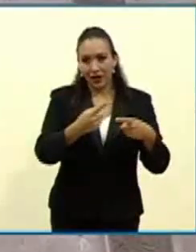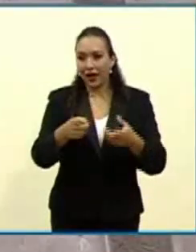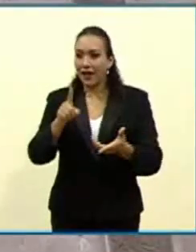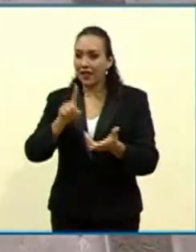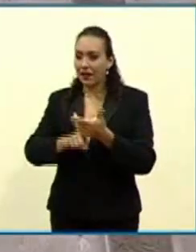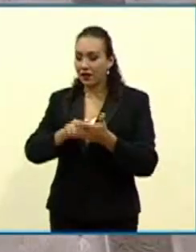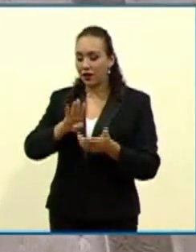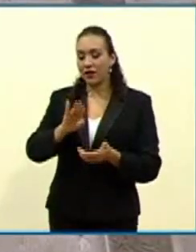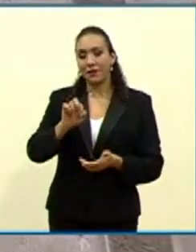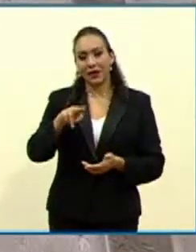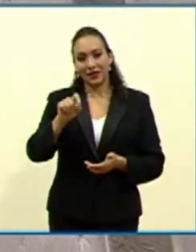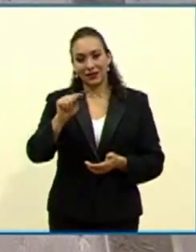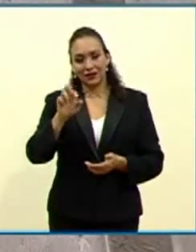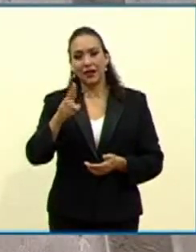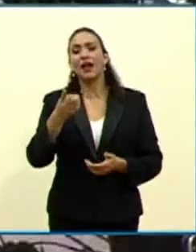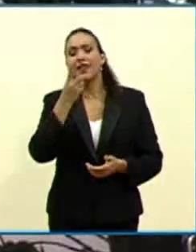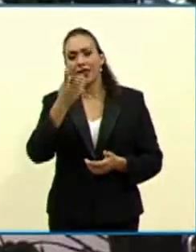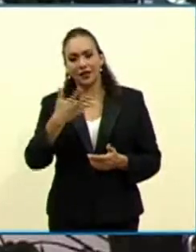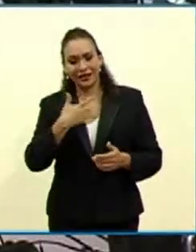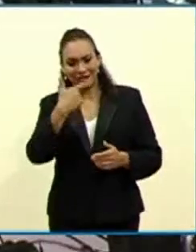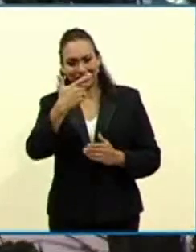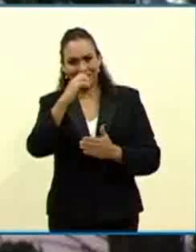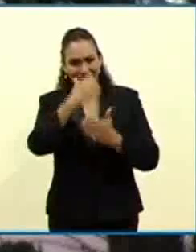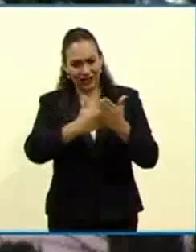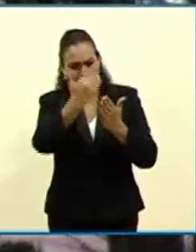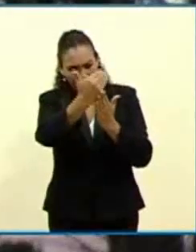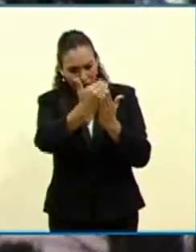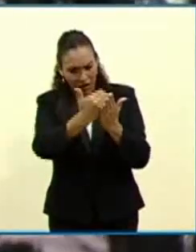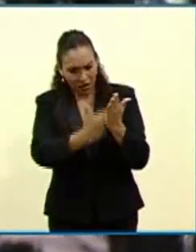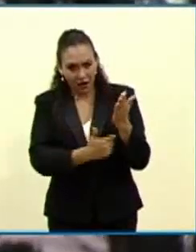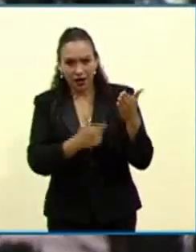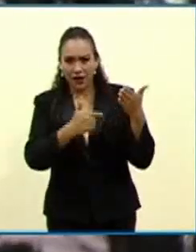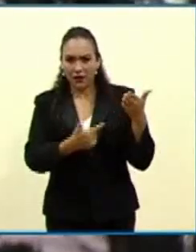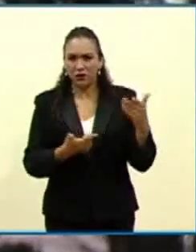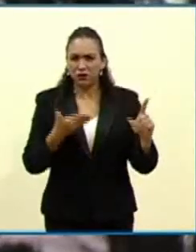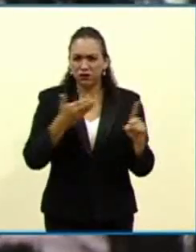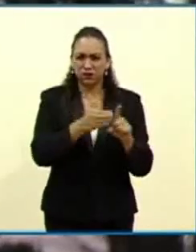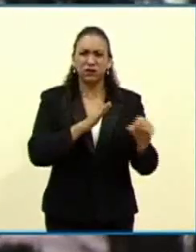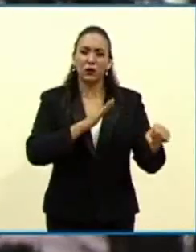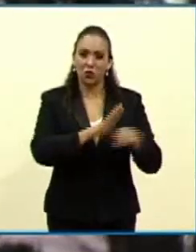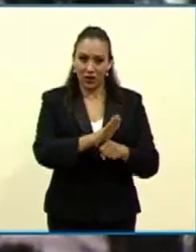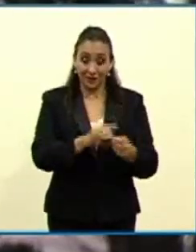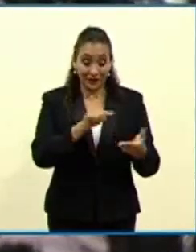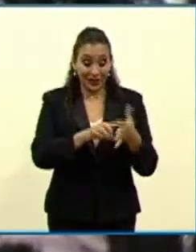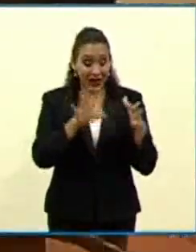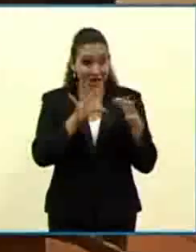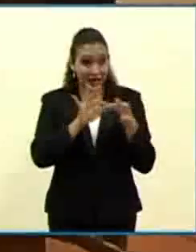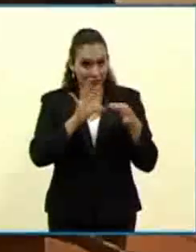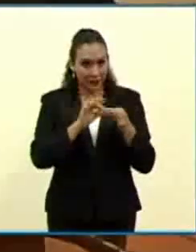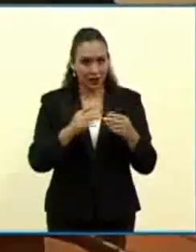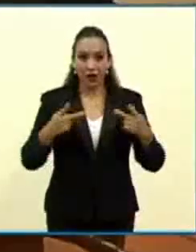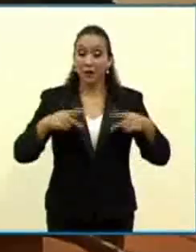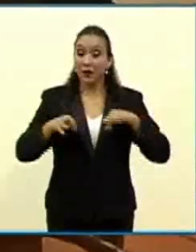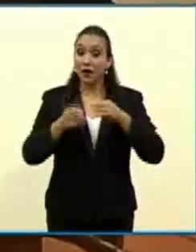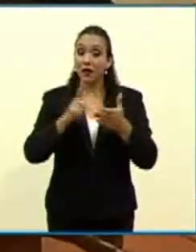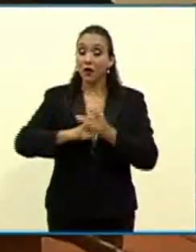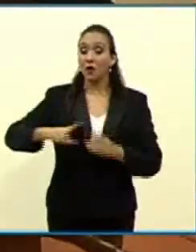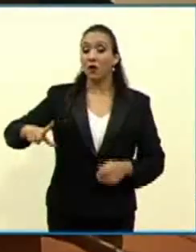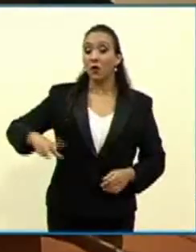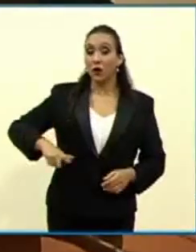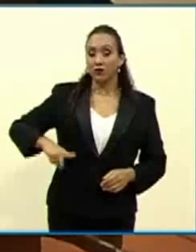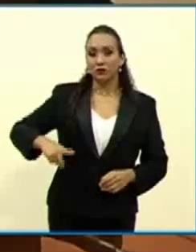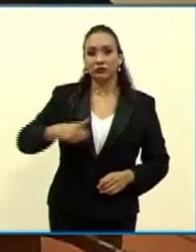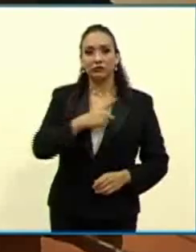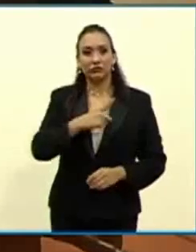institución. El acuerdo, que consta de 7 capítulos, tiene como propósito que los servidores públicos alcancen la plenitud en